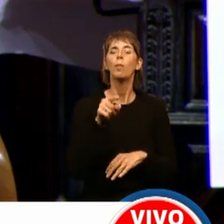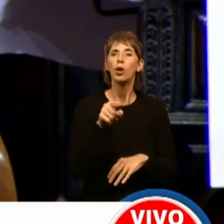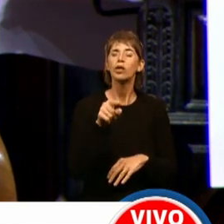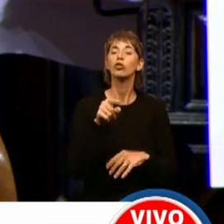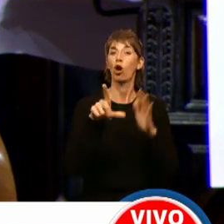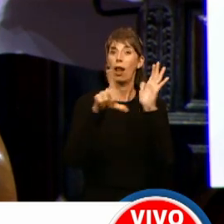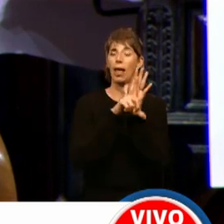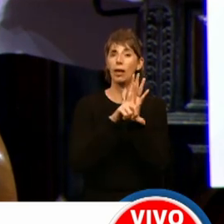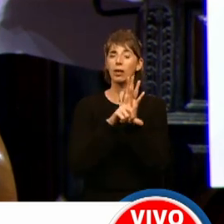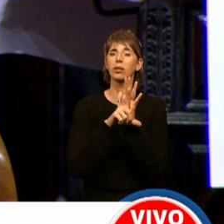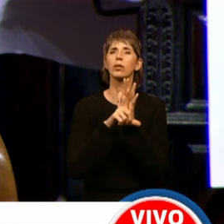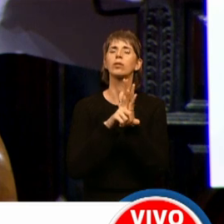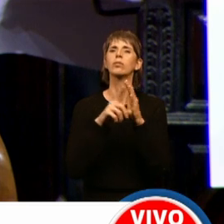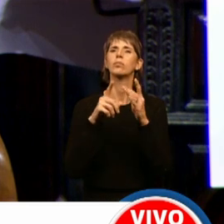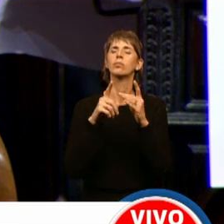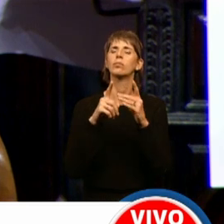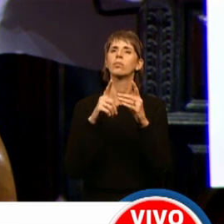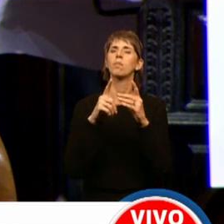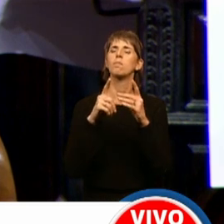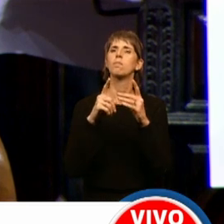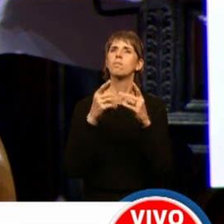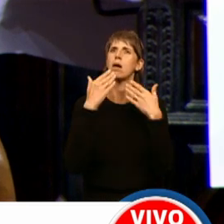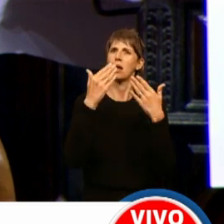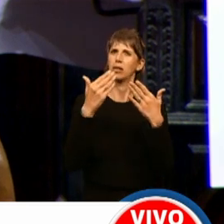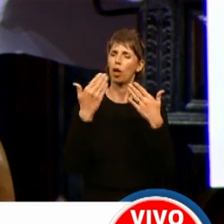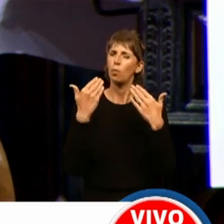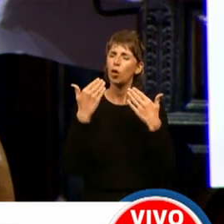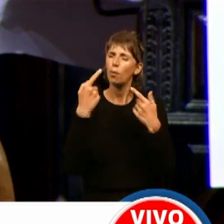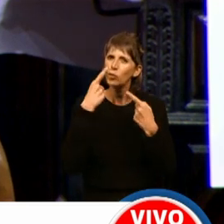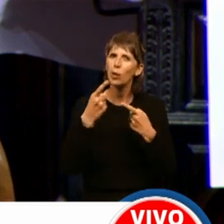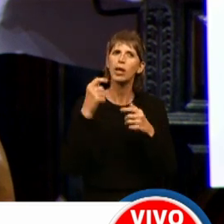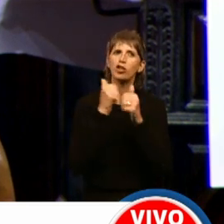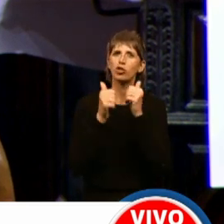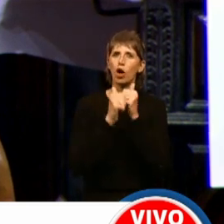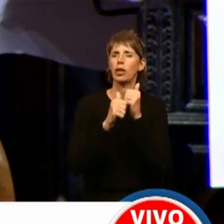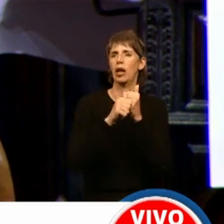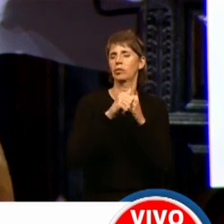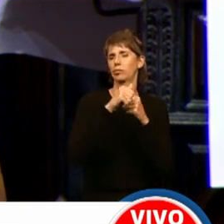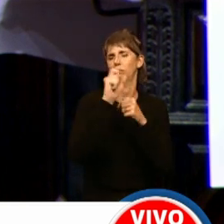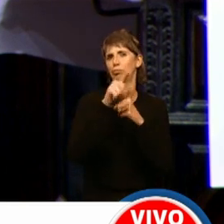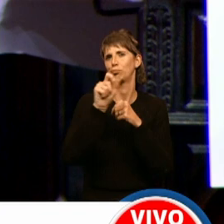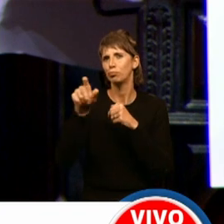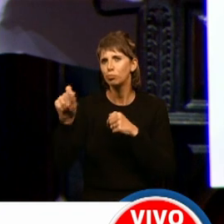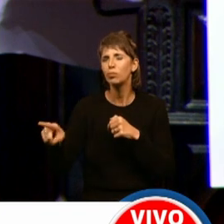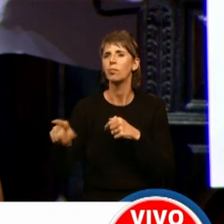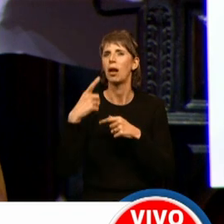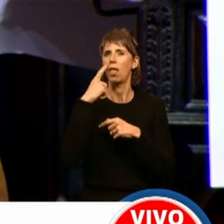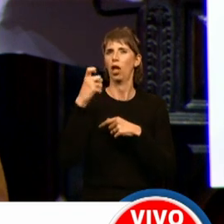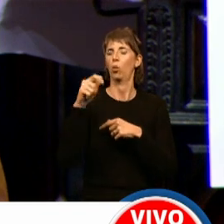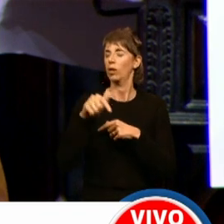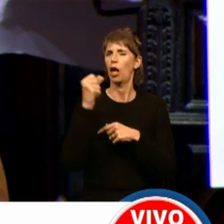permite identificar múltiples historias que hacen que este debate tenga realmente sentido